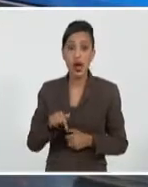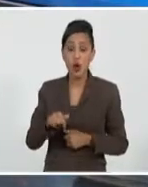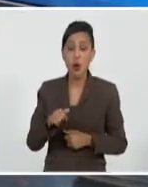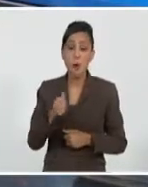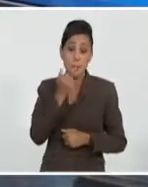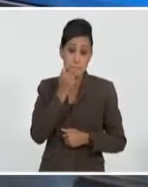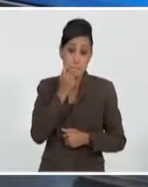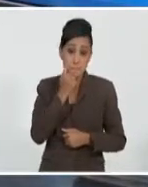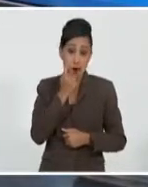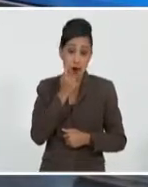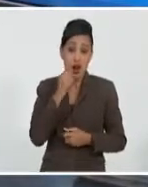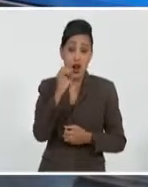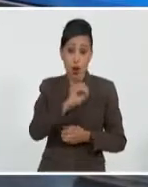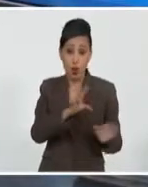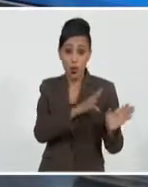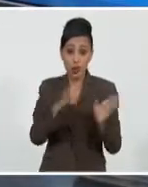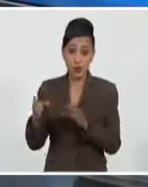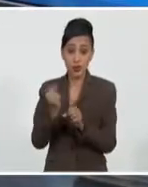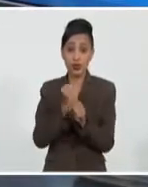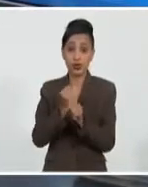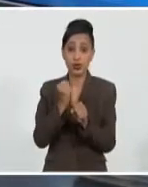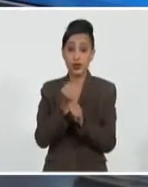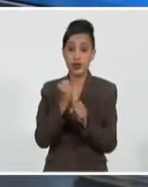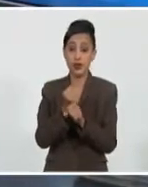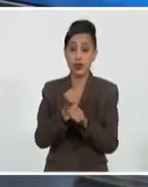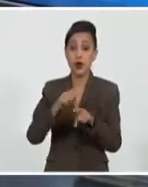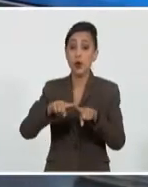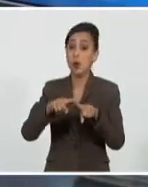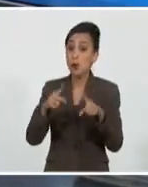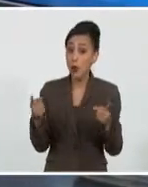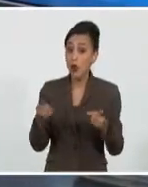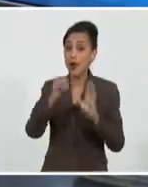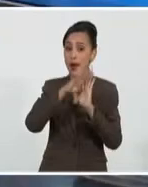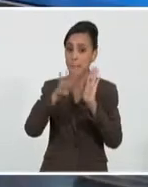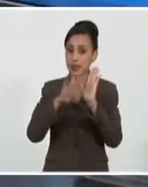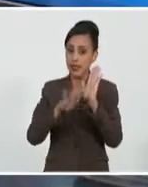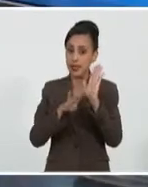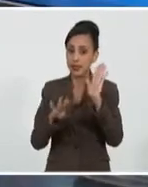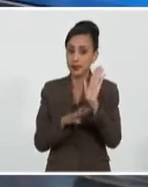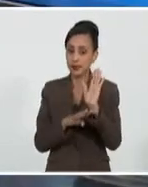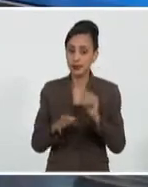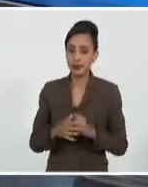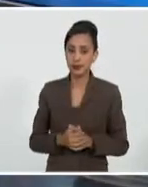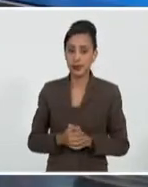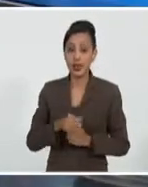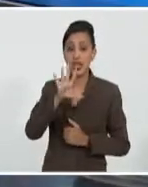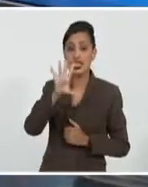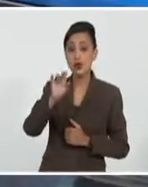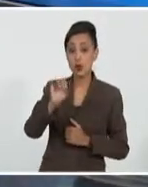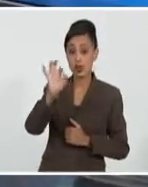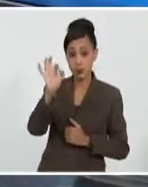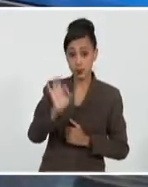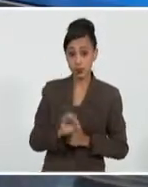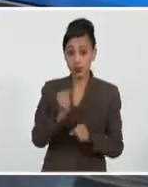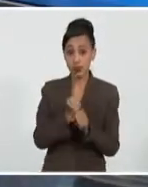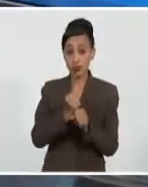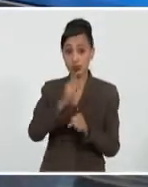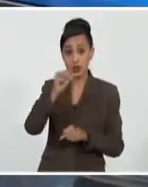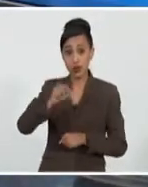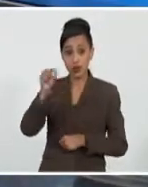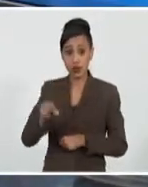laboral, bien, a partir de esta implementación de las medidas. El 50% de los trabajadores,